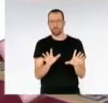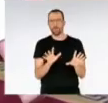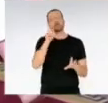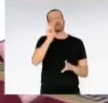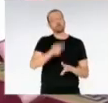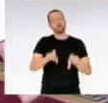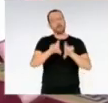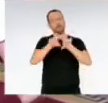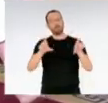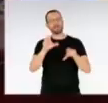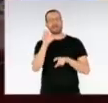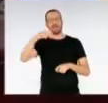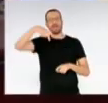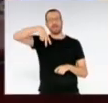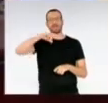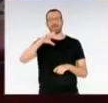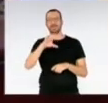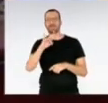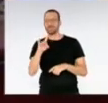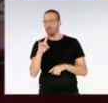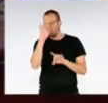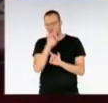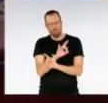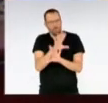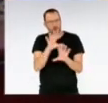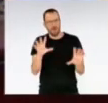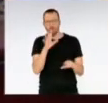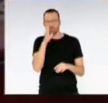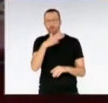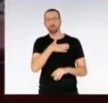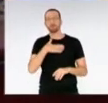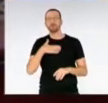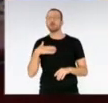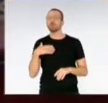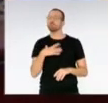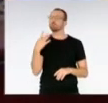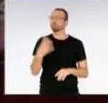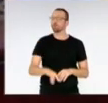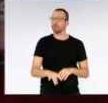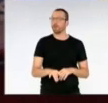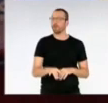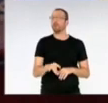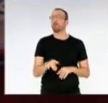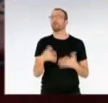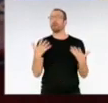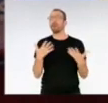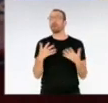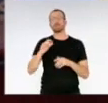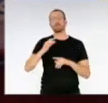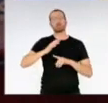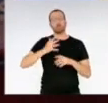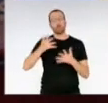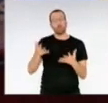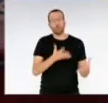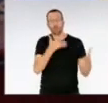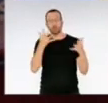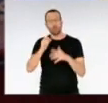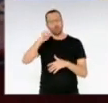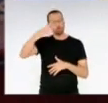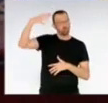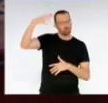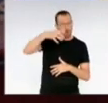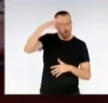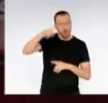Endesa para posibilitar que con solar y fotovoltaica y con